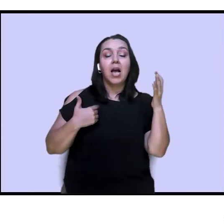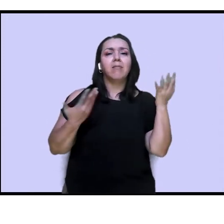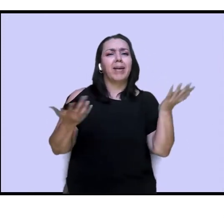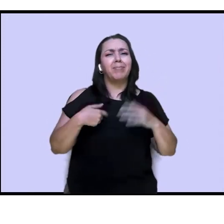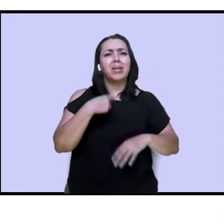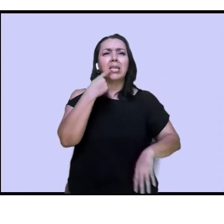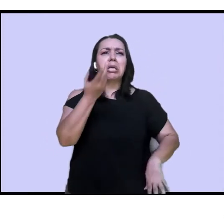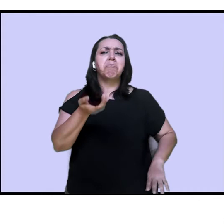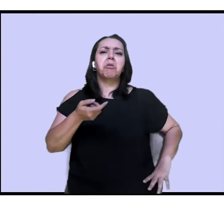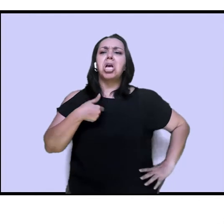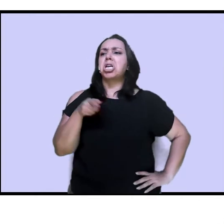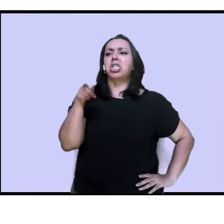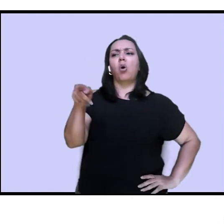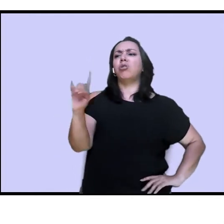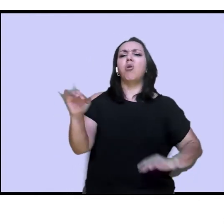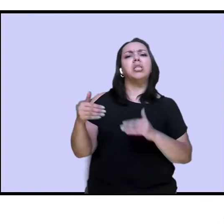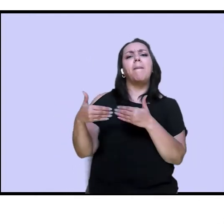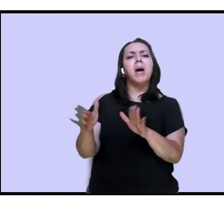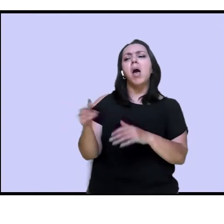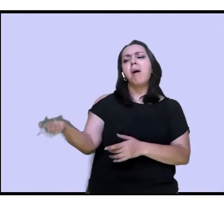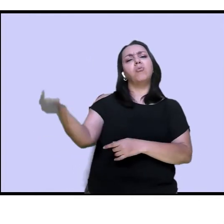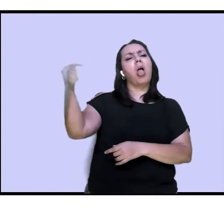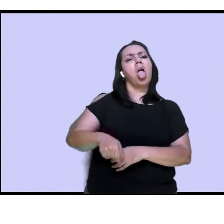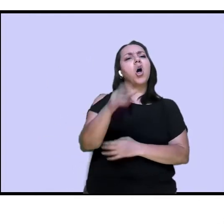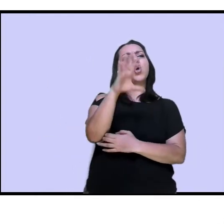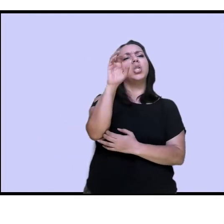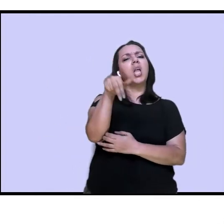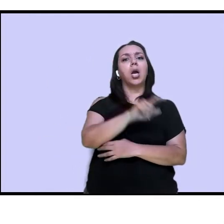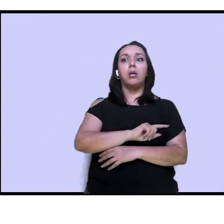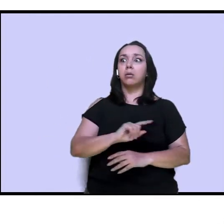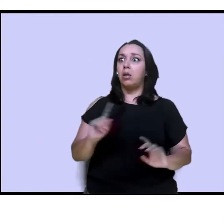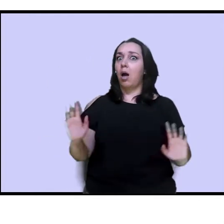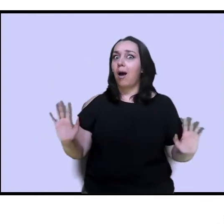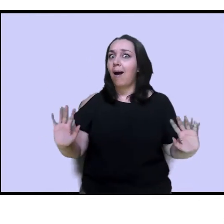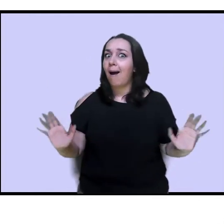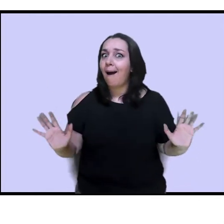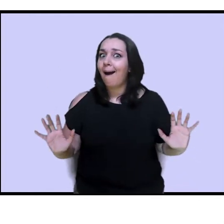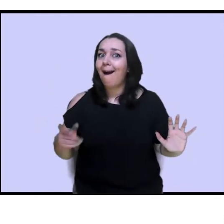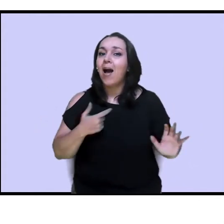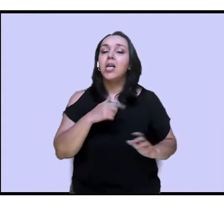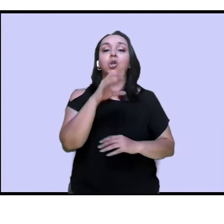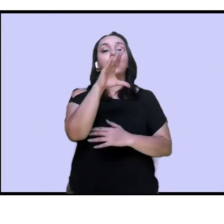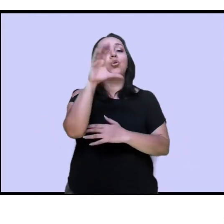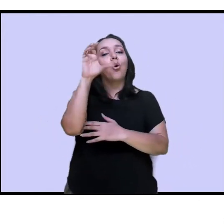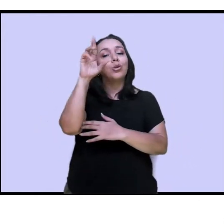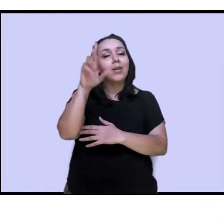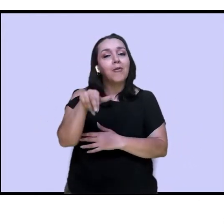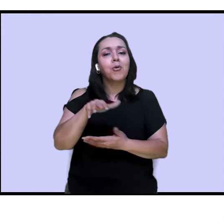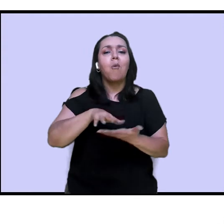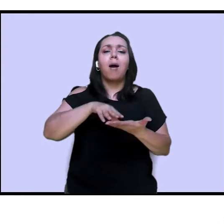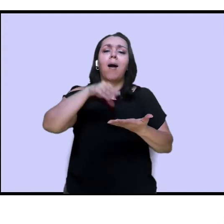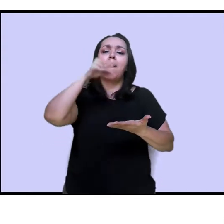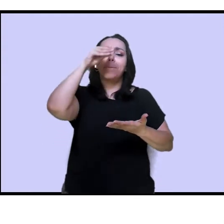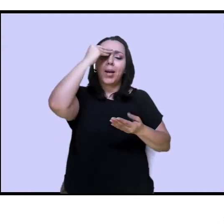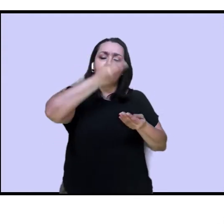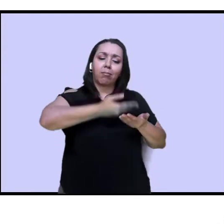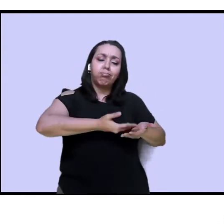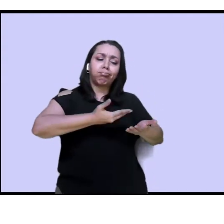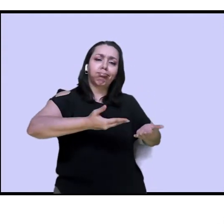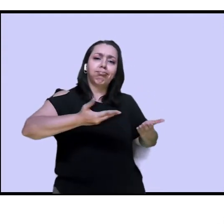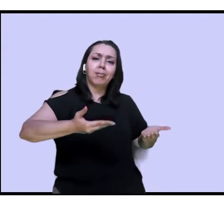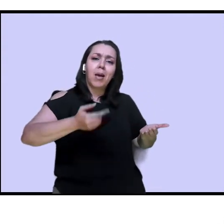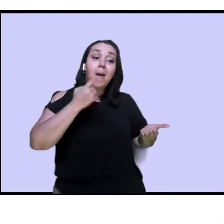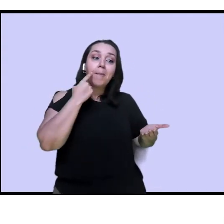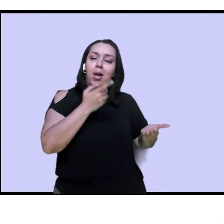no caer en aquello que decir, bueno, ya usted ya no está en Panamá, está en Costa Rica, olvídese. No, está en Costa Rica, aprenda todo esto,